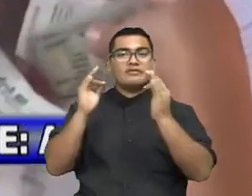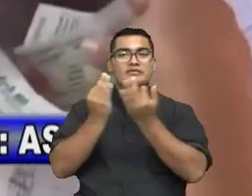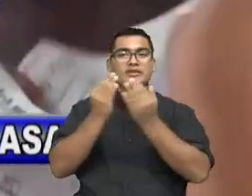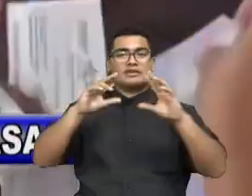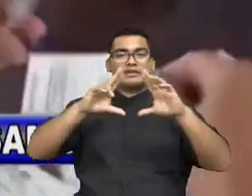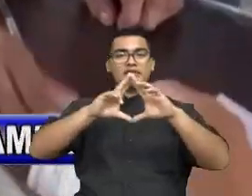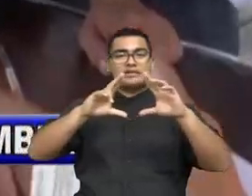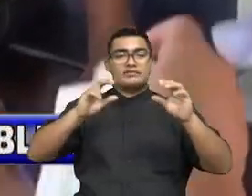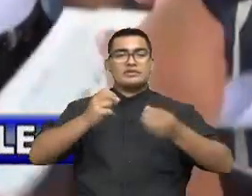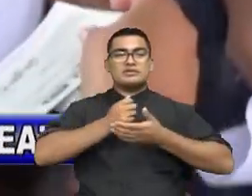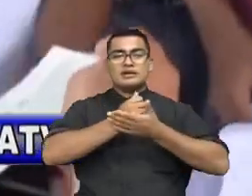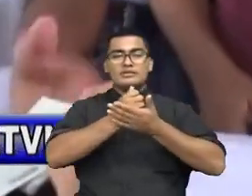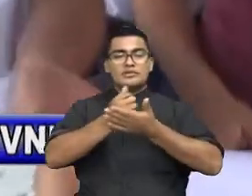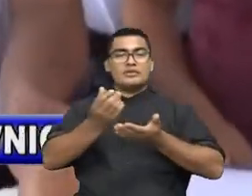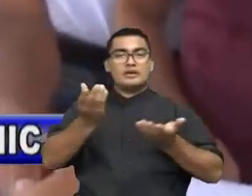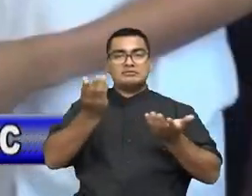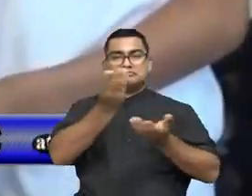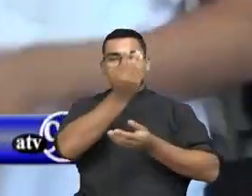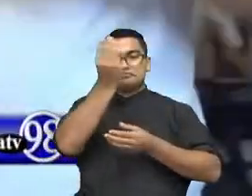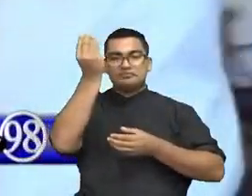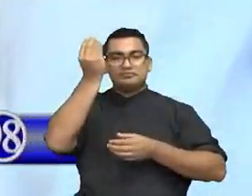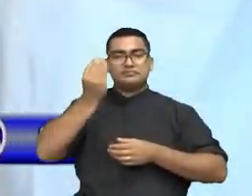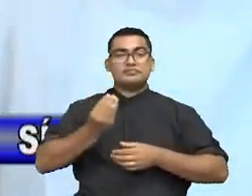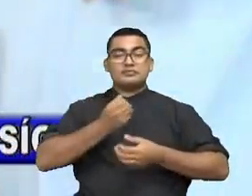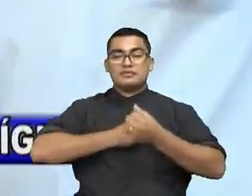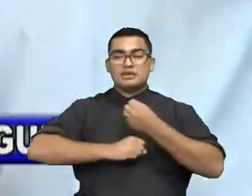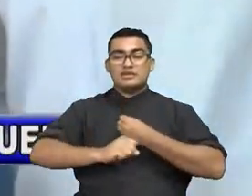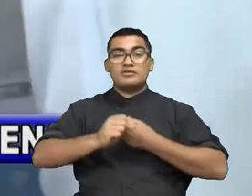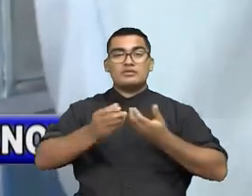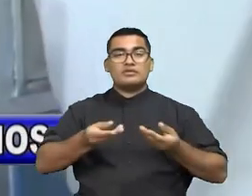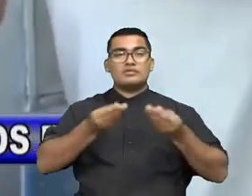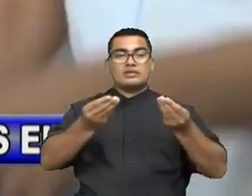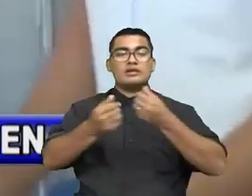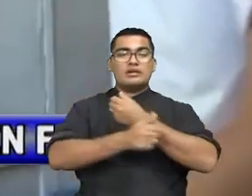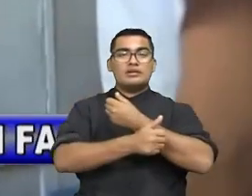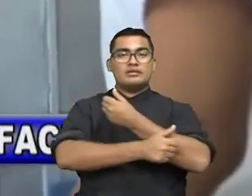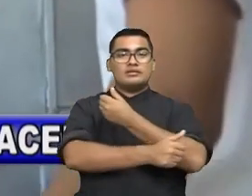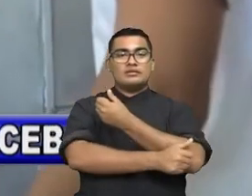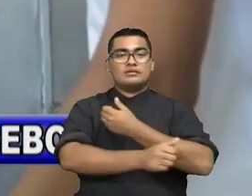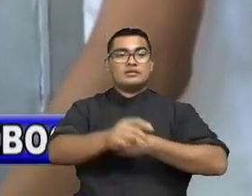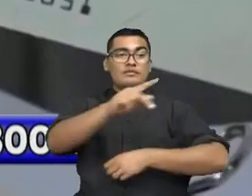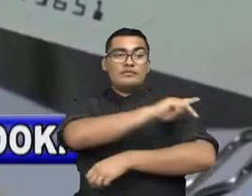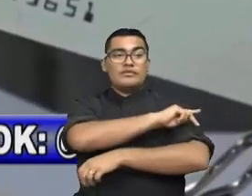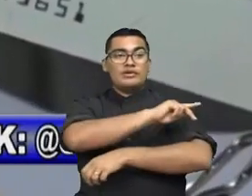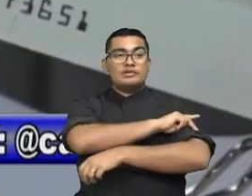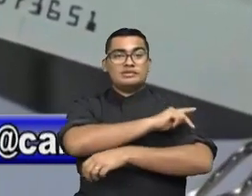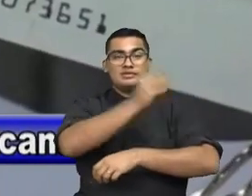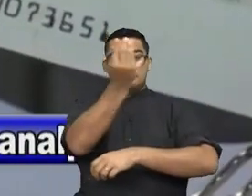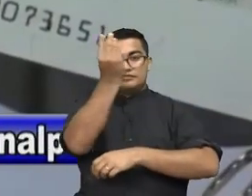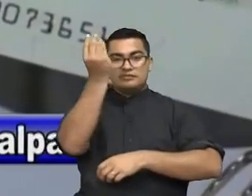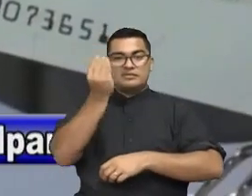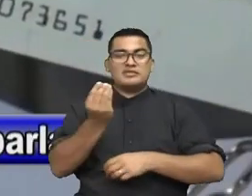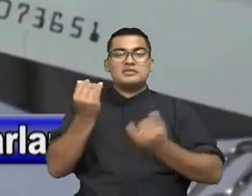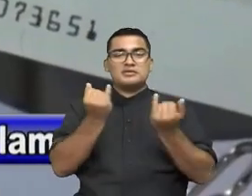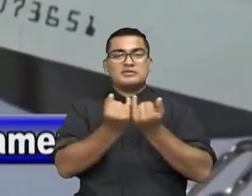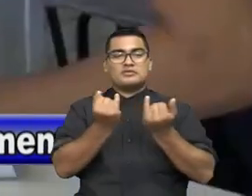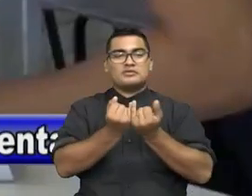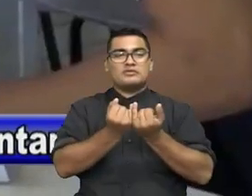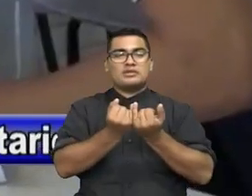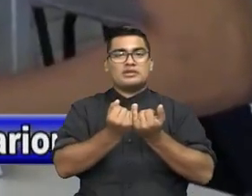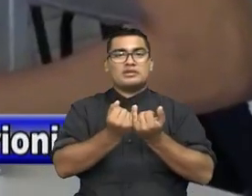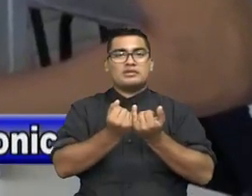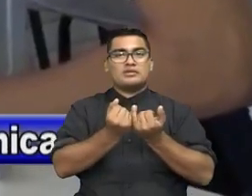de sus hijos. Este bono también se entregará a estudiantes que se bachilleran en la Academia de Policía, así como a los egresados